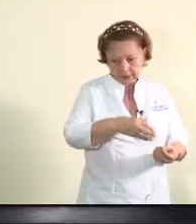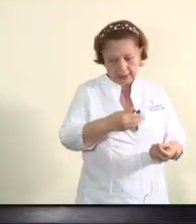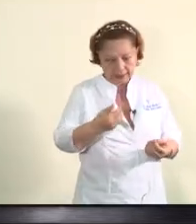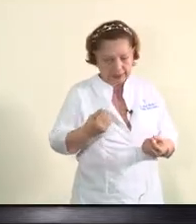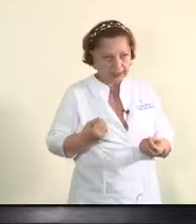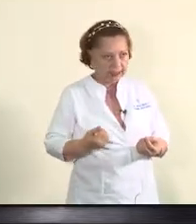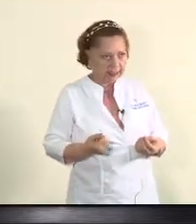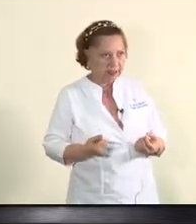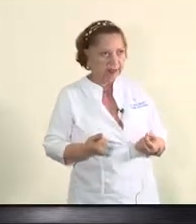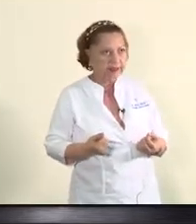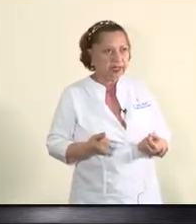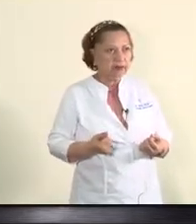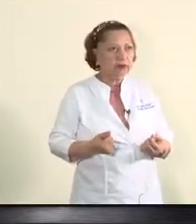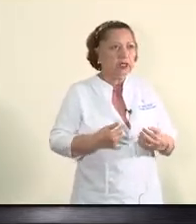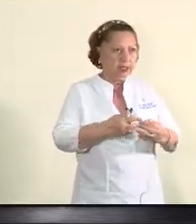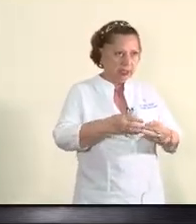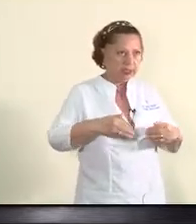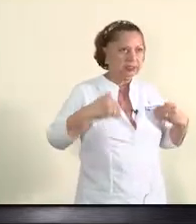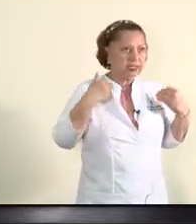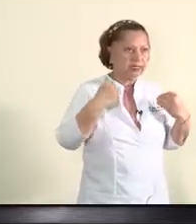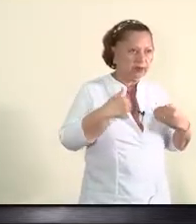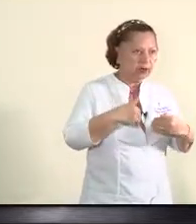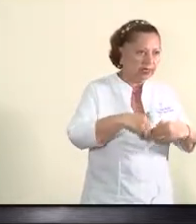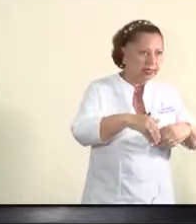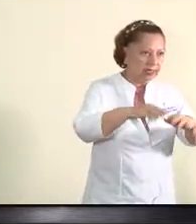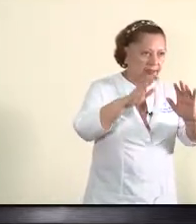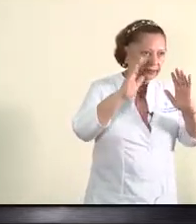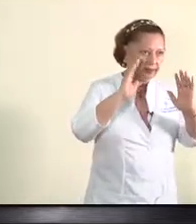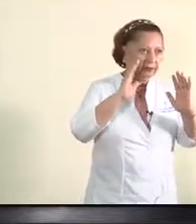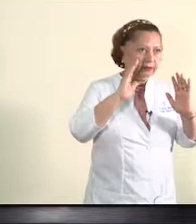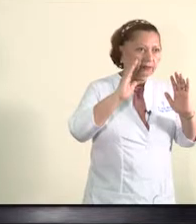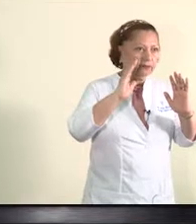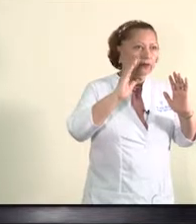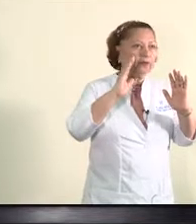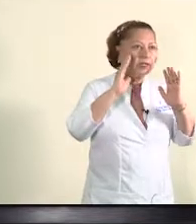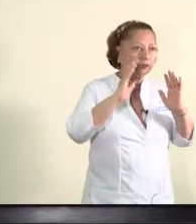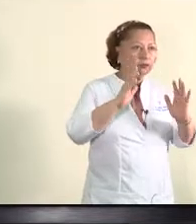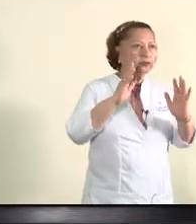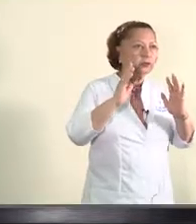aprendemos de la tragedia que pasamos y salimos